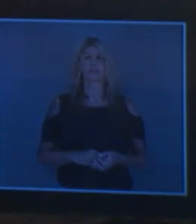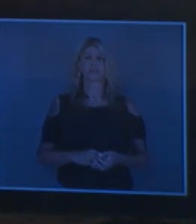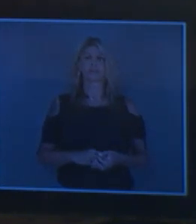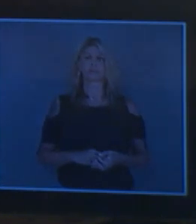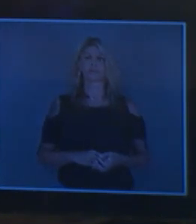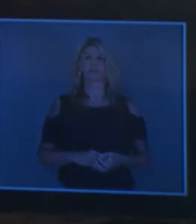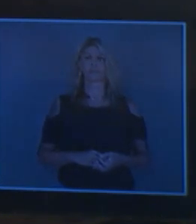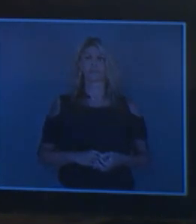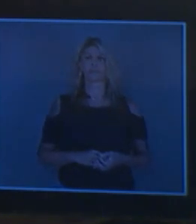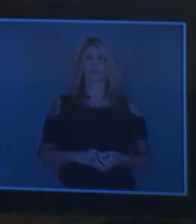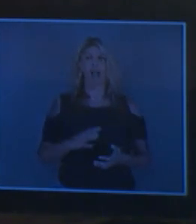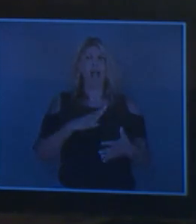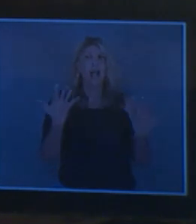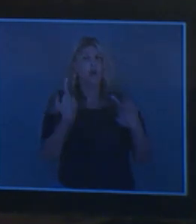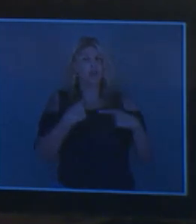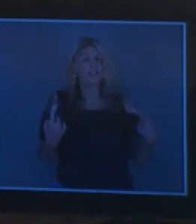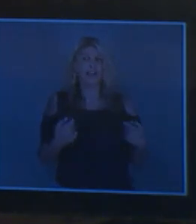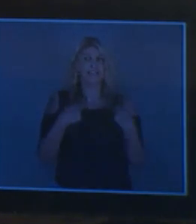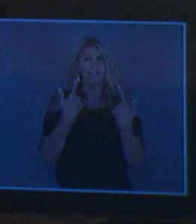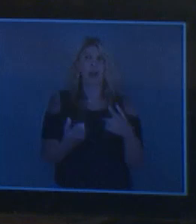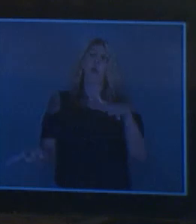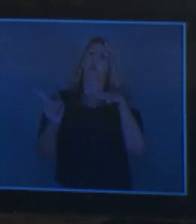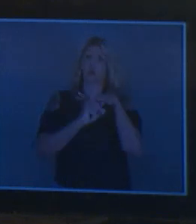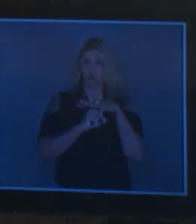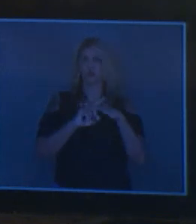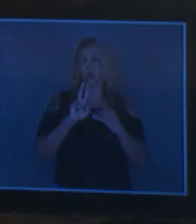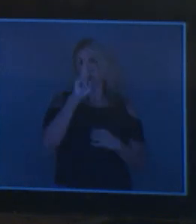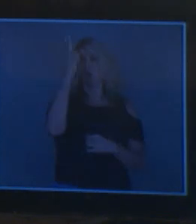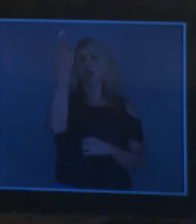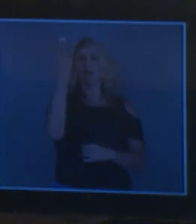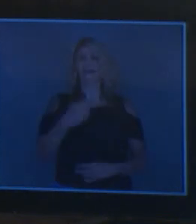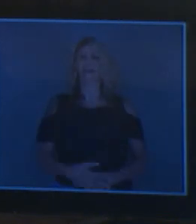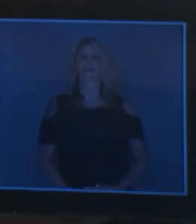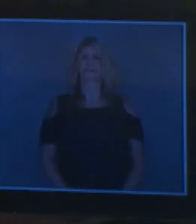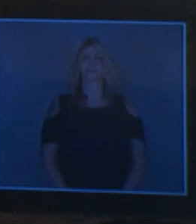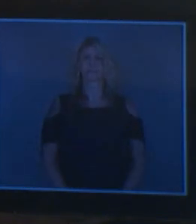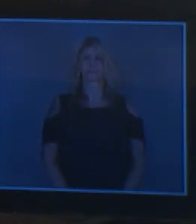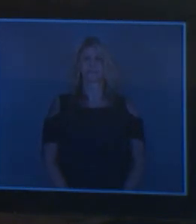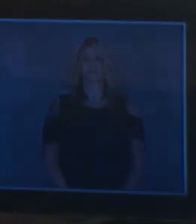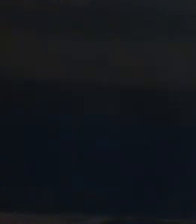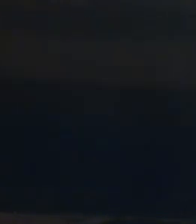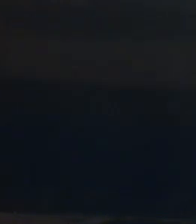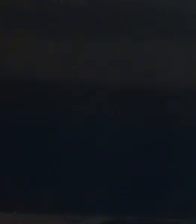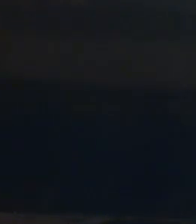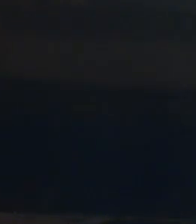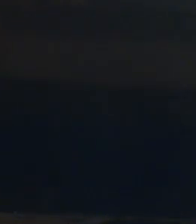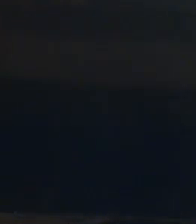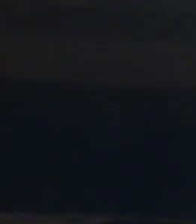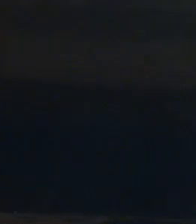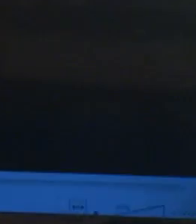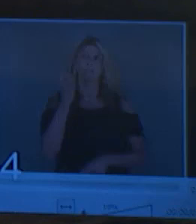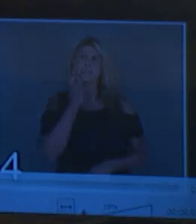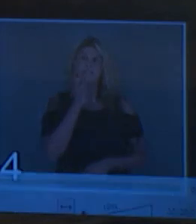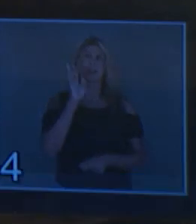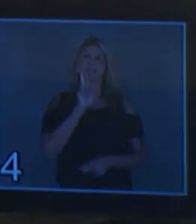familia facebook colectivo colectivo tv en instagram colectivo tv en twitter y bueno